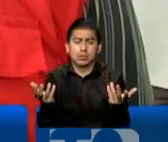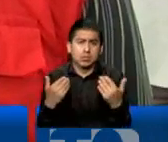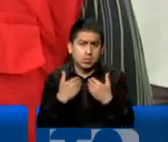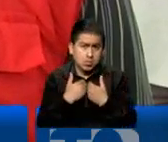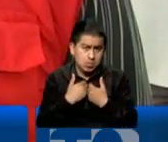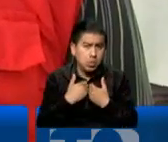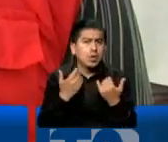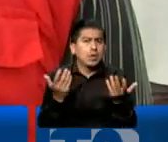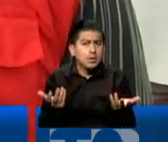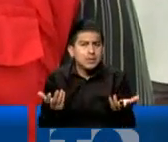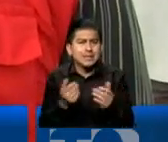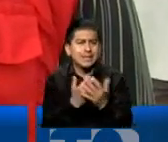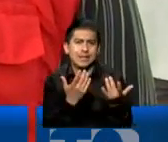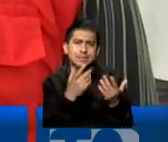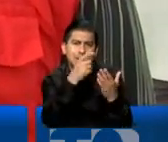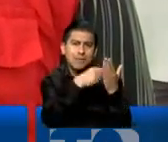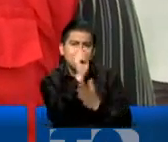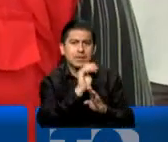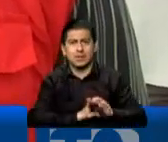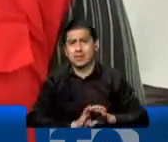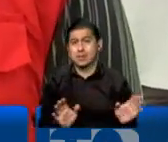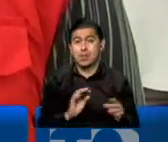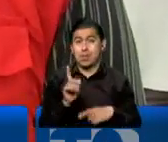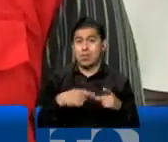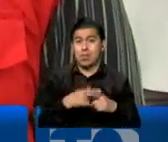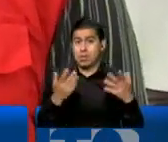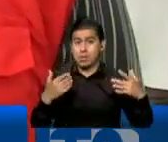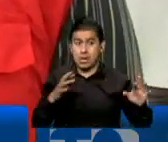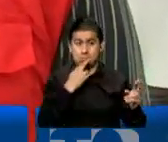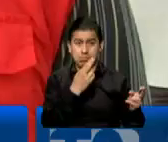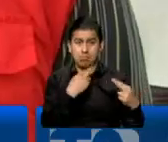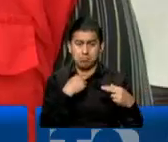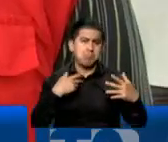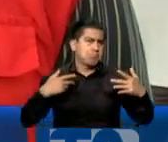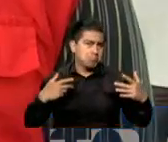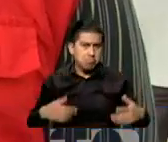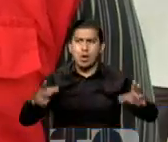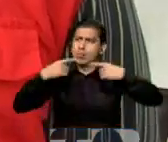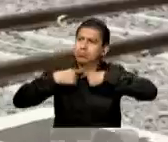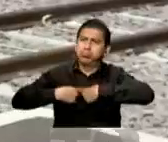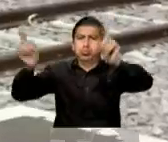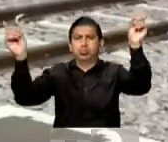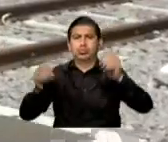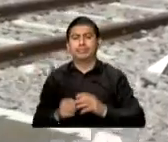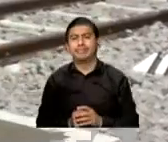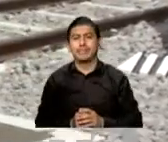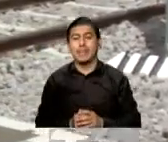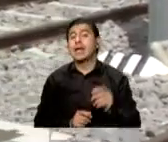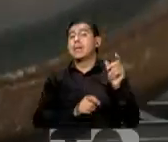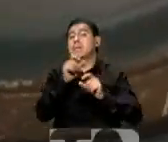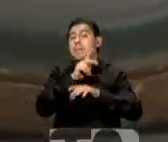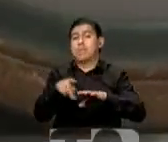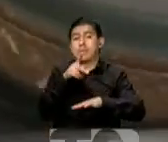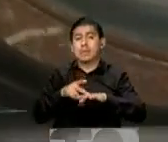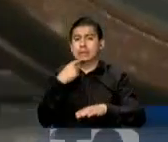Nosotros estamos detenidos hasta la aprobación de la ordenanza. Cuando tengamos ya la respuesta, de forma inmediata se lanzan los procesos. Los expertos